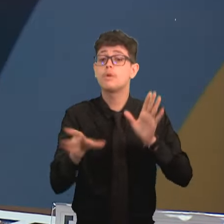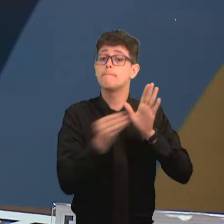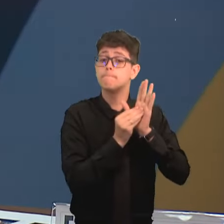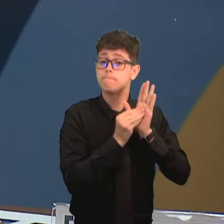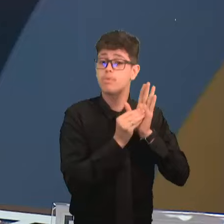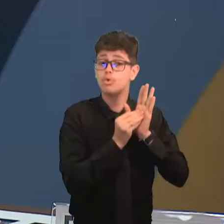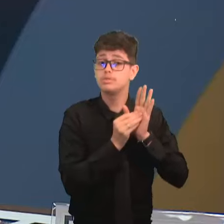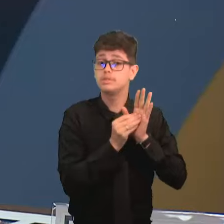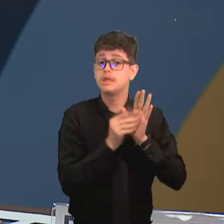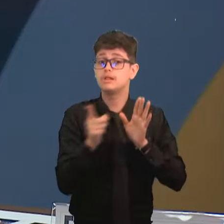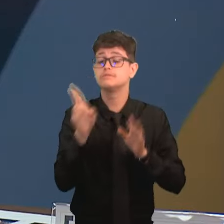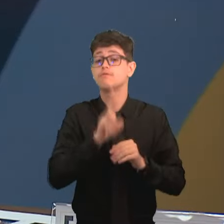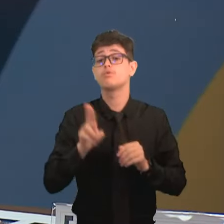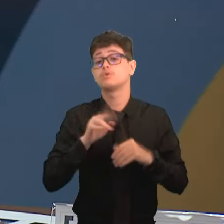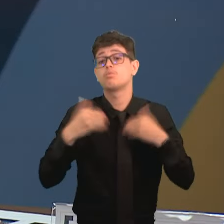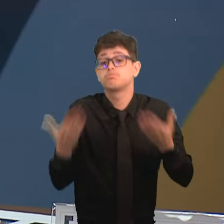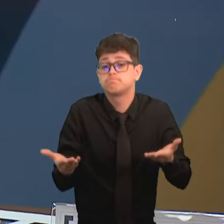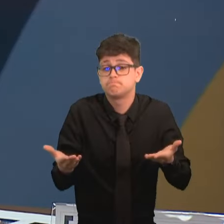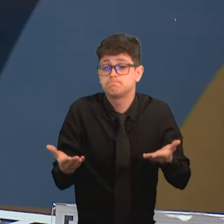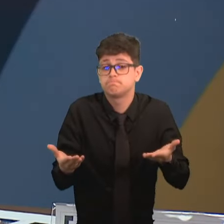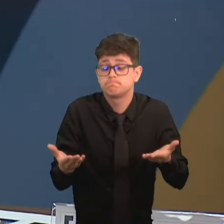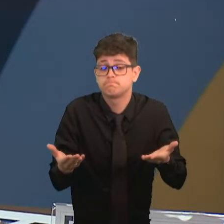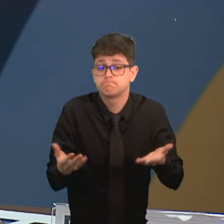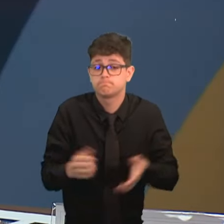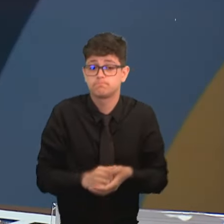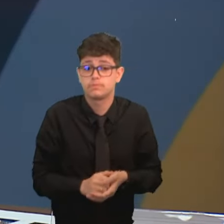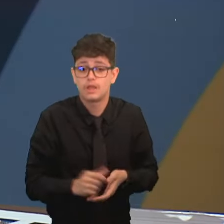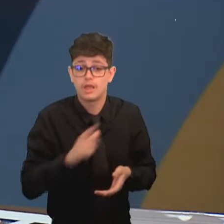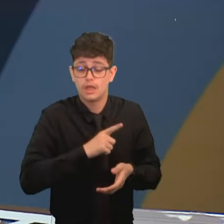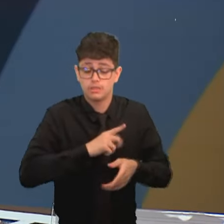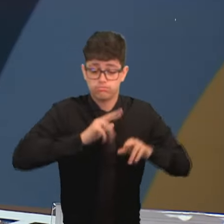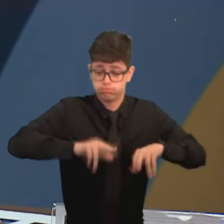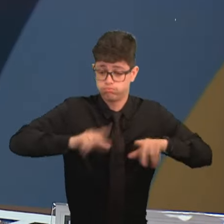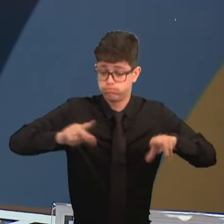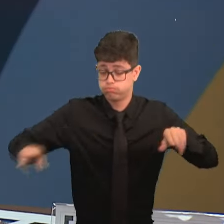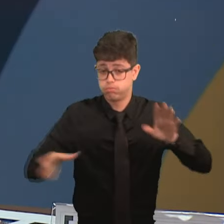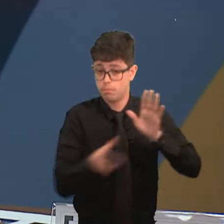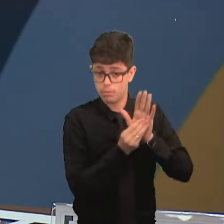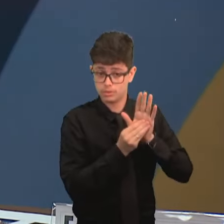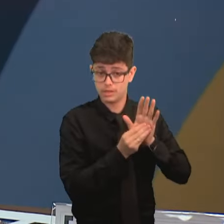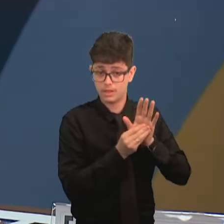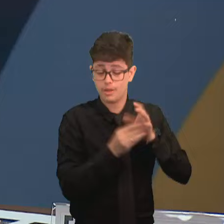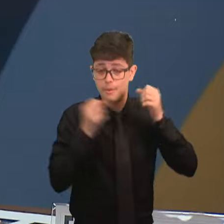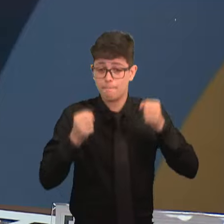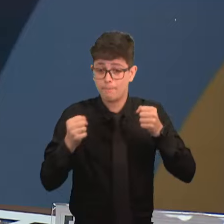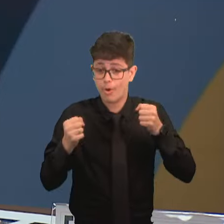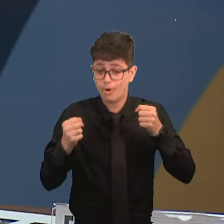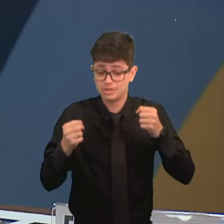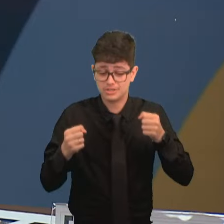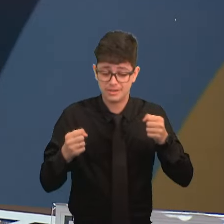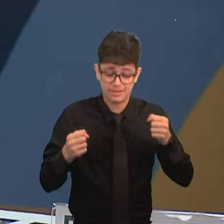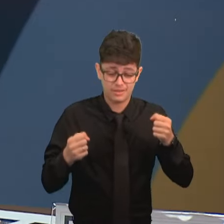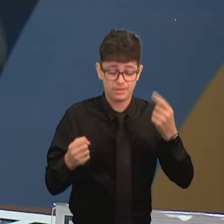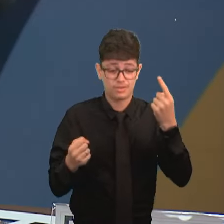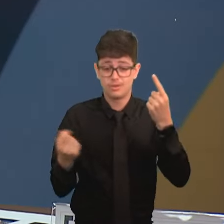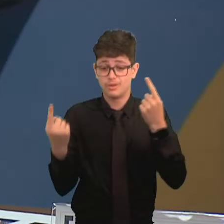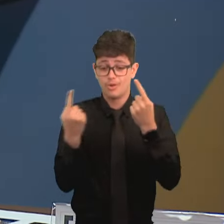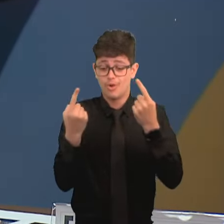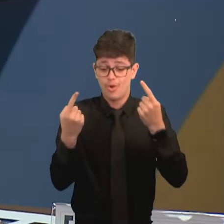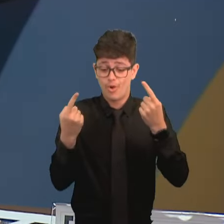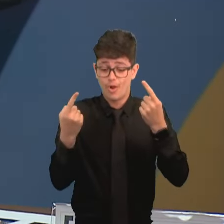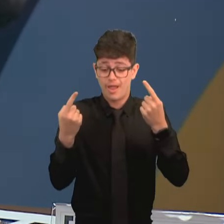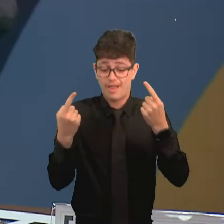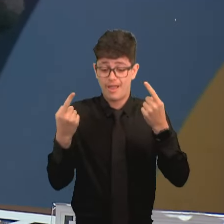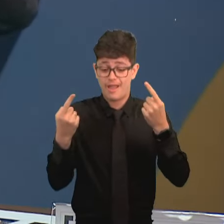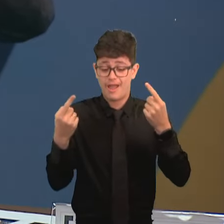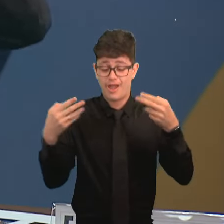usar? Y el reto que surge con esa existencia de múltiples modelos es que pueden discordar. Entonces,